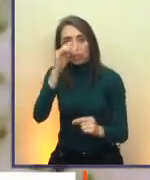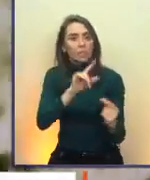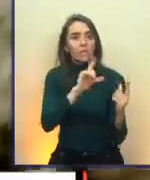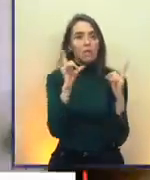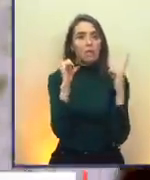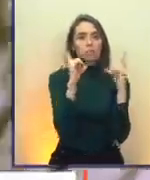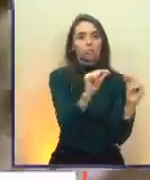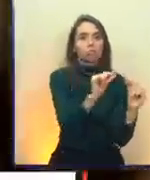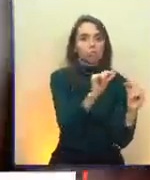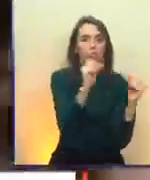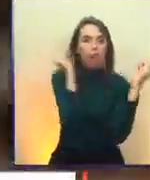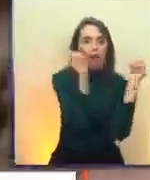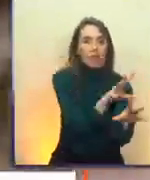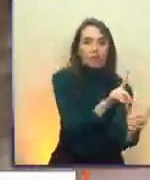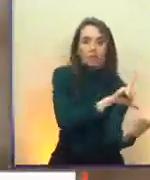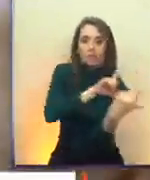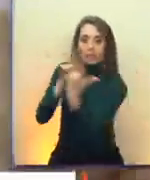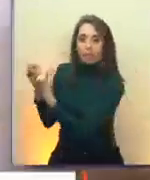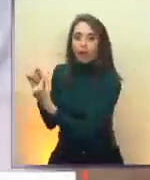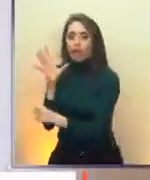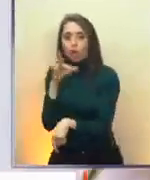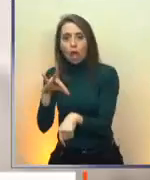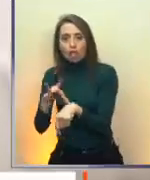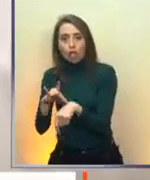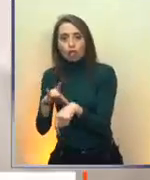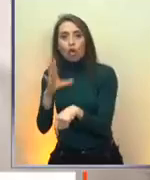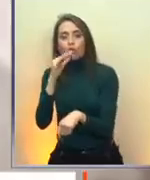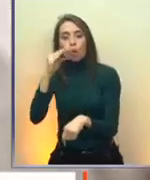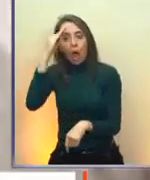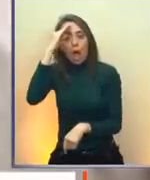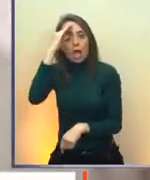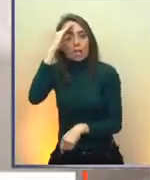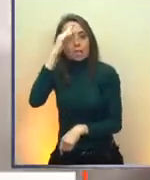y quedamos sin médicos, sin oficial de enlace.